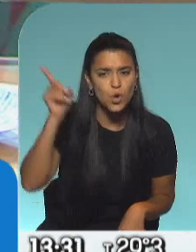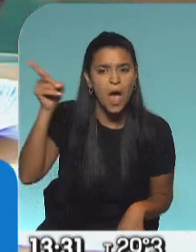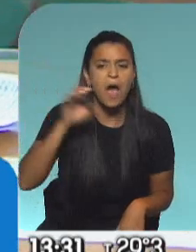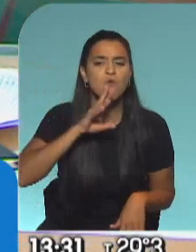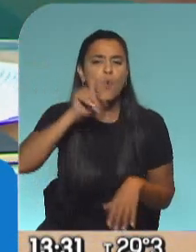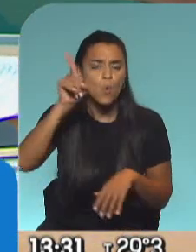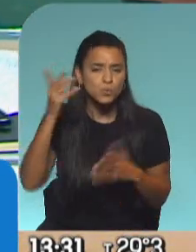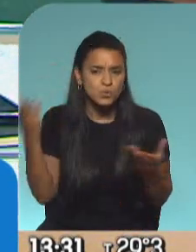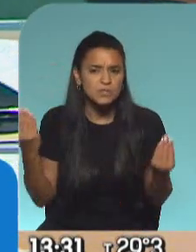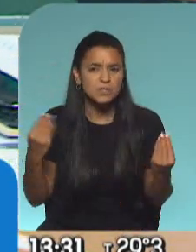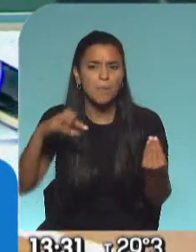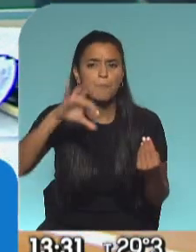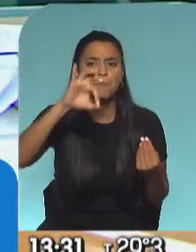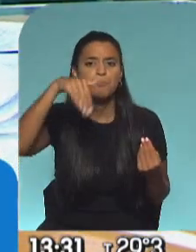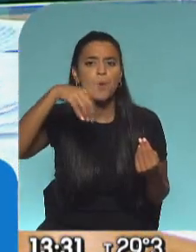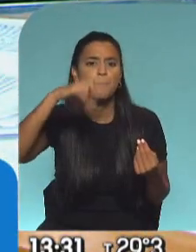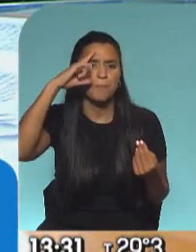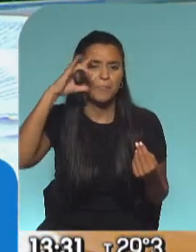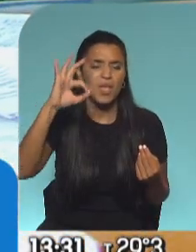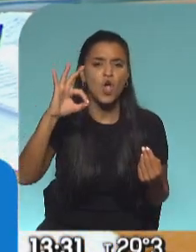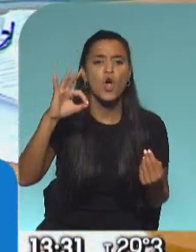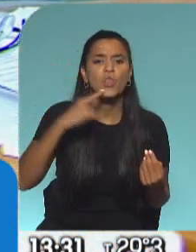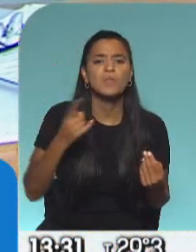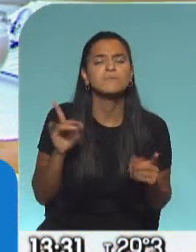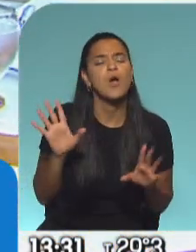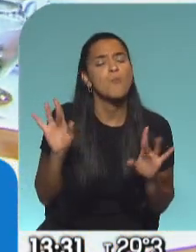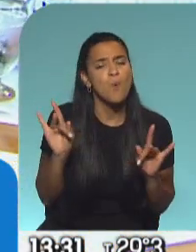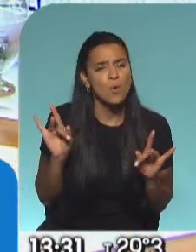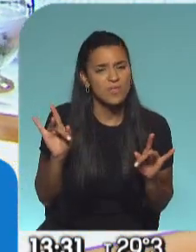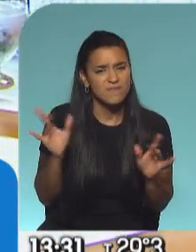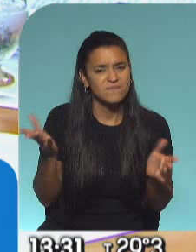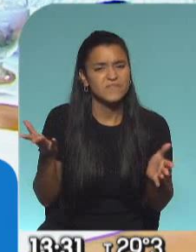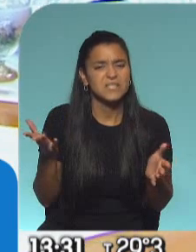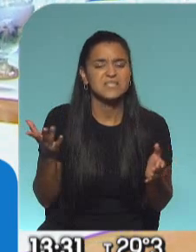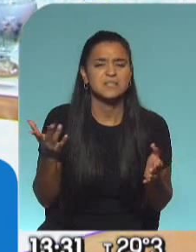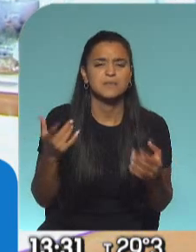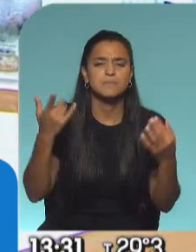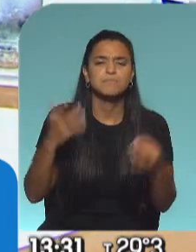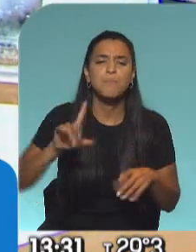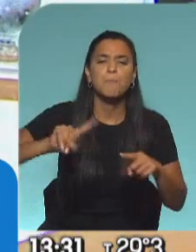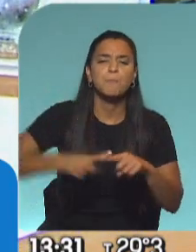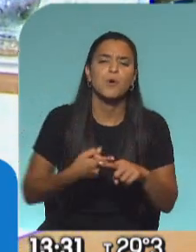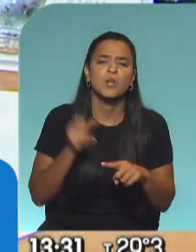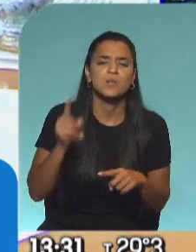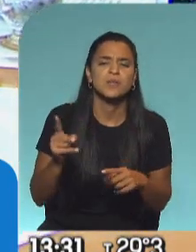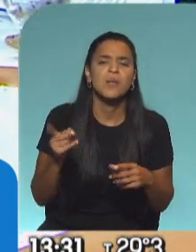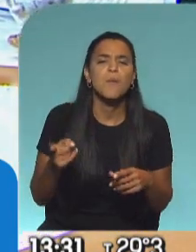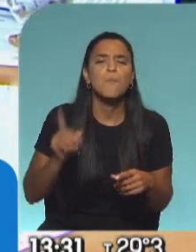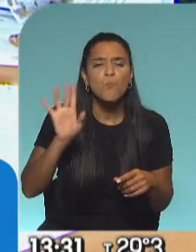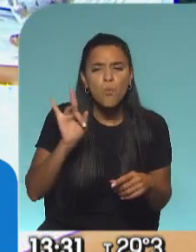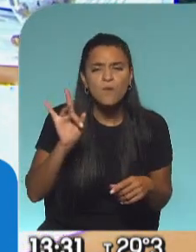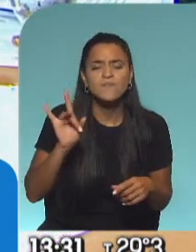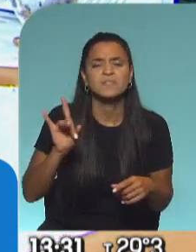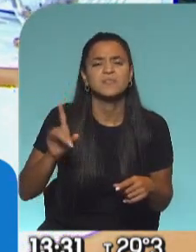Rusia cuando Mike Pompeo sí lo había mencionado. Es muy difícil encontrar racionalidad en la política exterior. Sí, es muy difícil